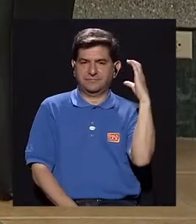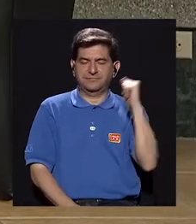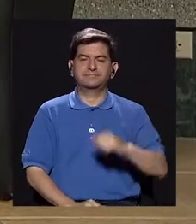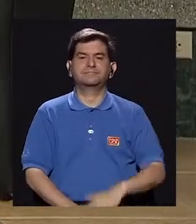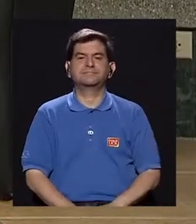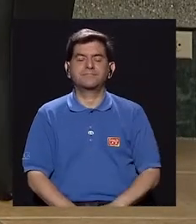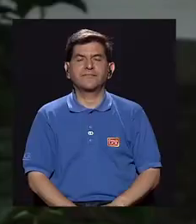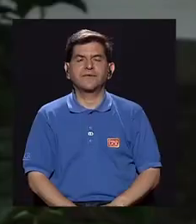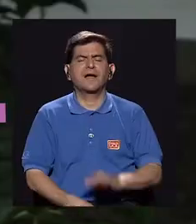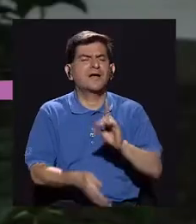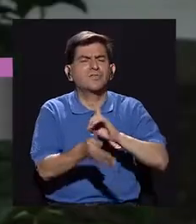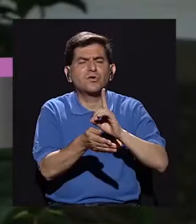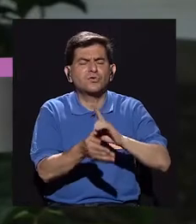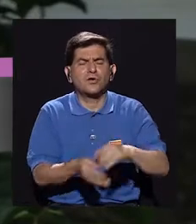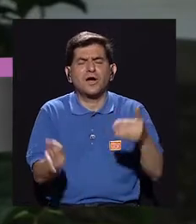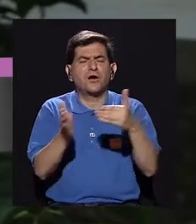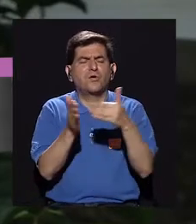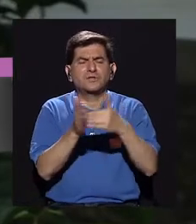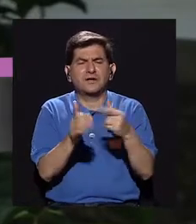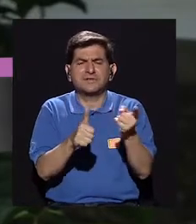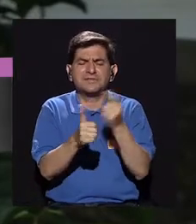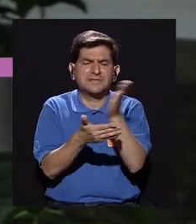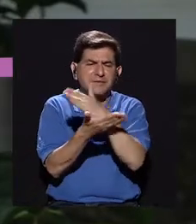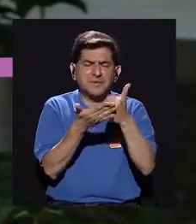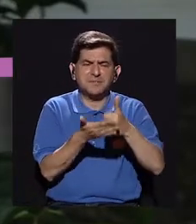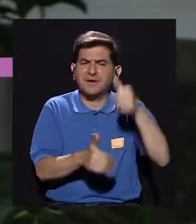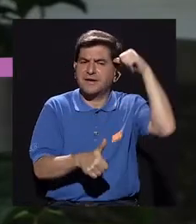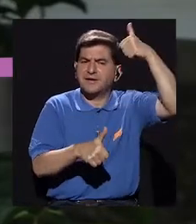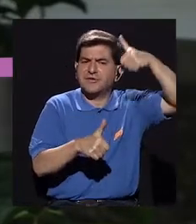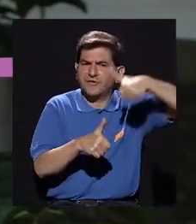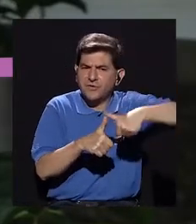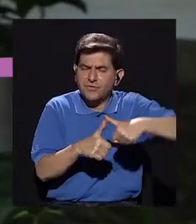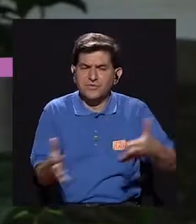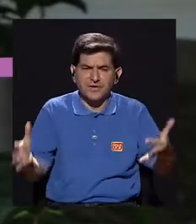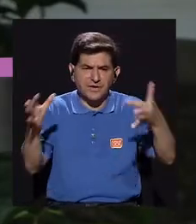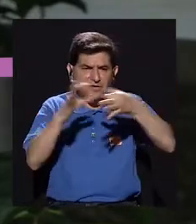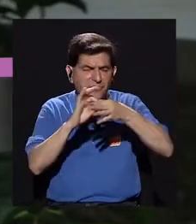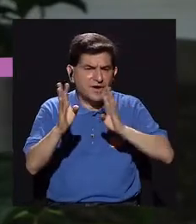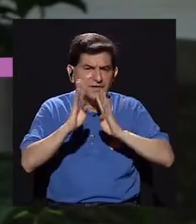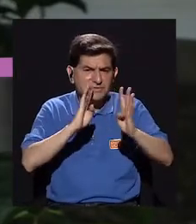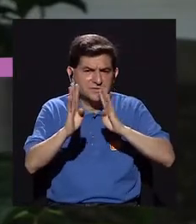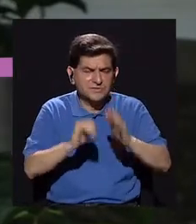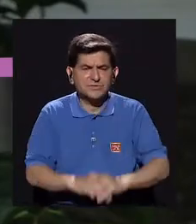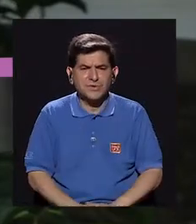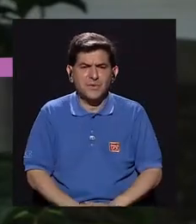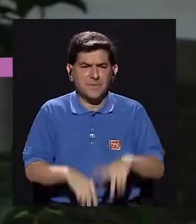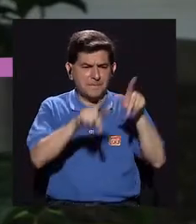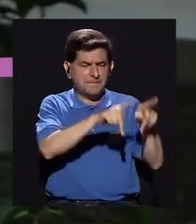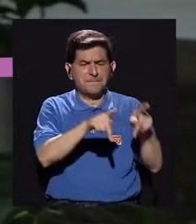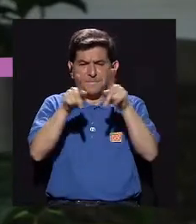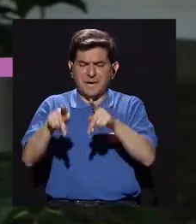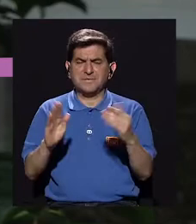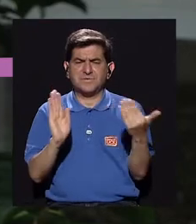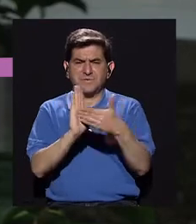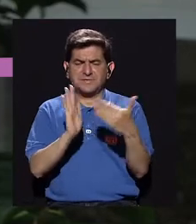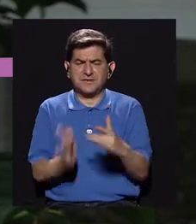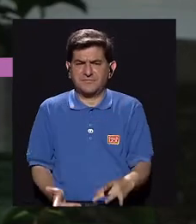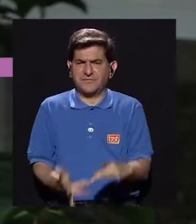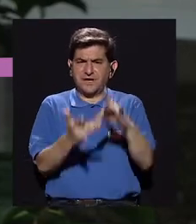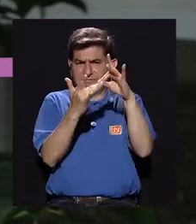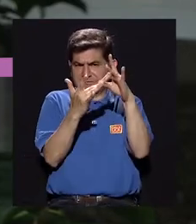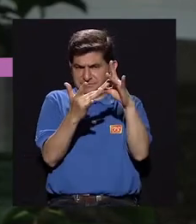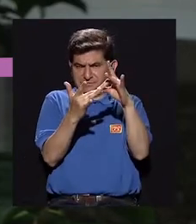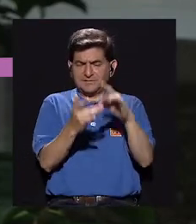Max Peralta. Doctora, quisiera retomar del primer bloque, en relación a lo que estábamos conversando, ¿a quiénes afecta